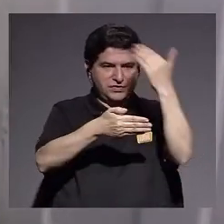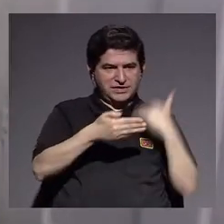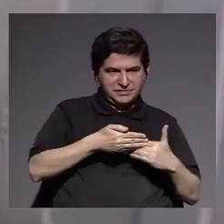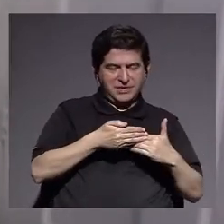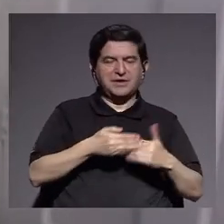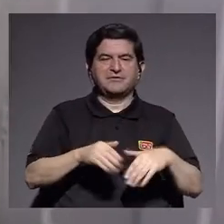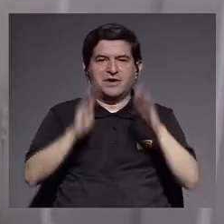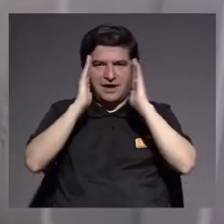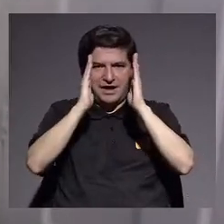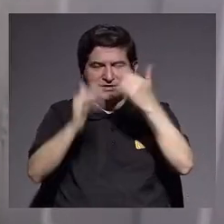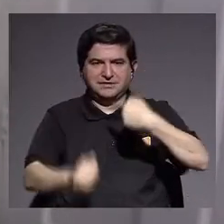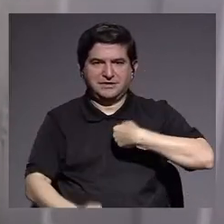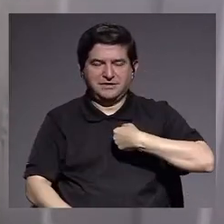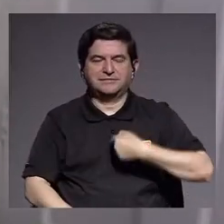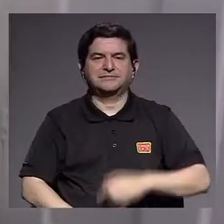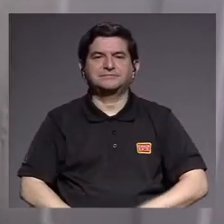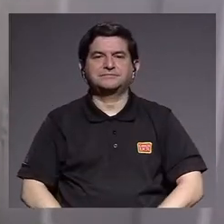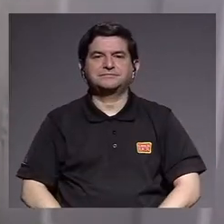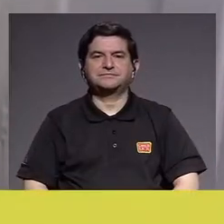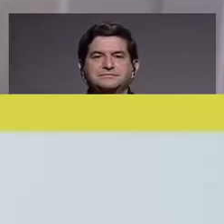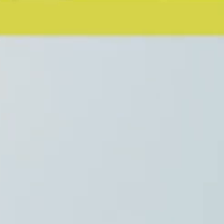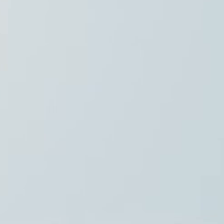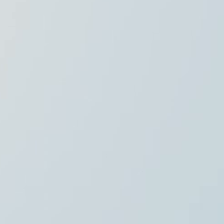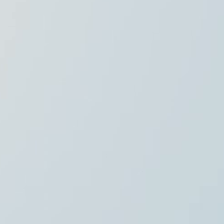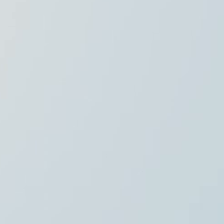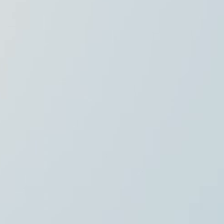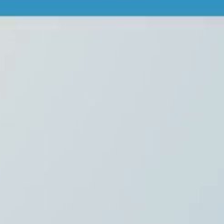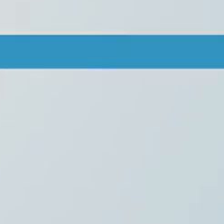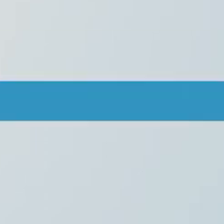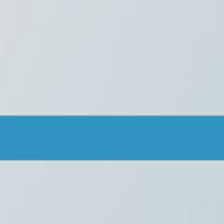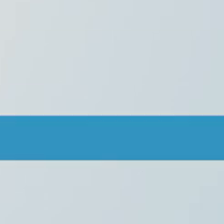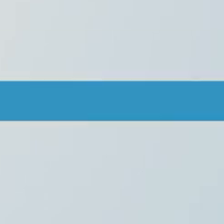de todos te protegido el paciente que tenía anteriormente